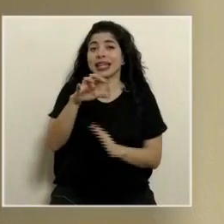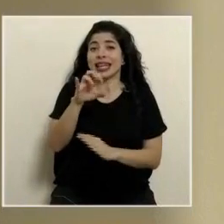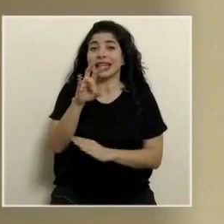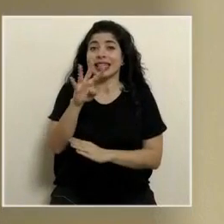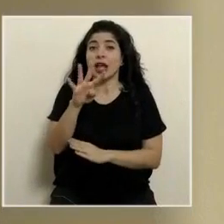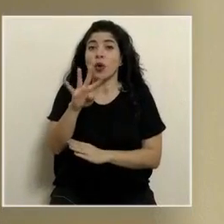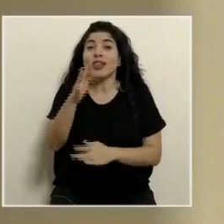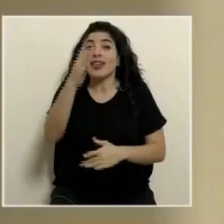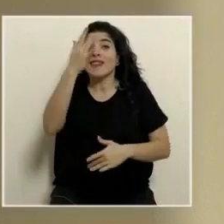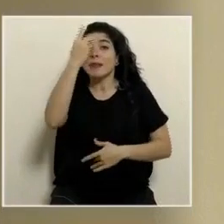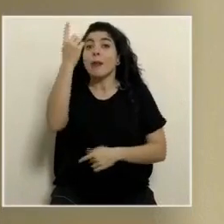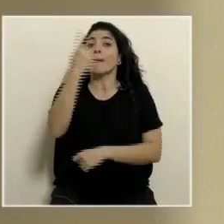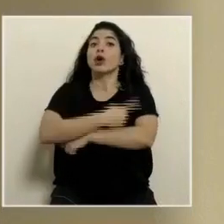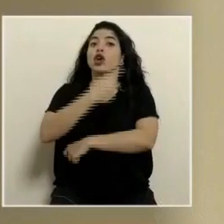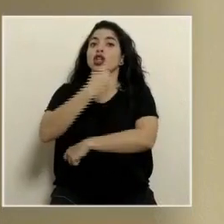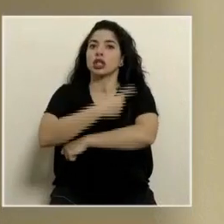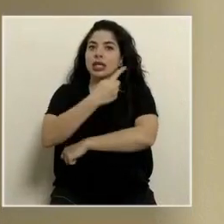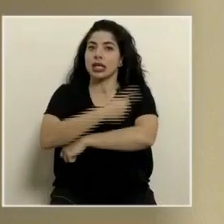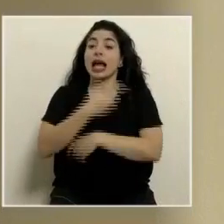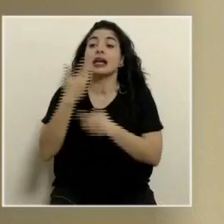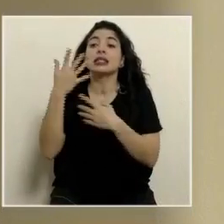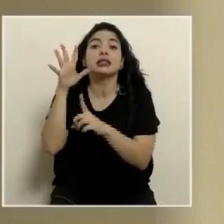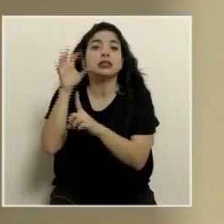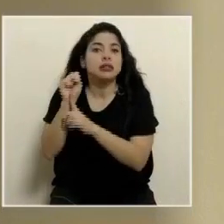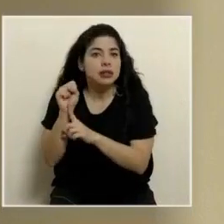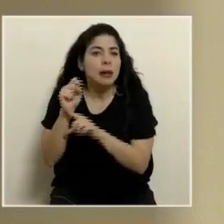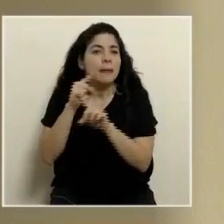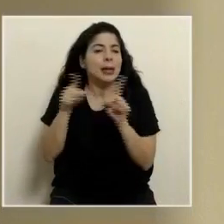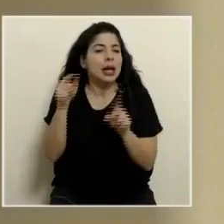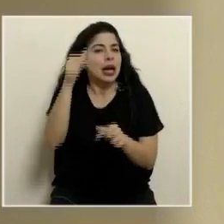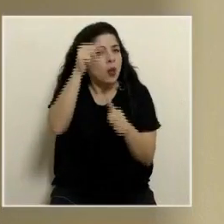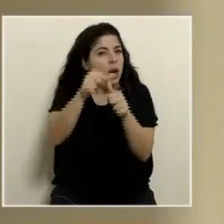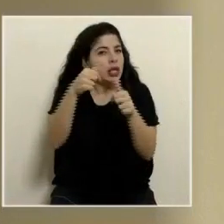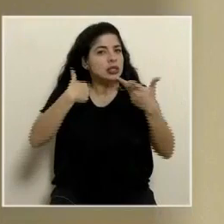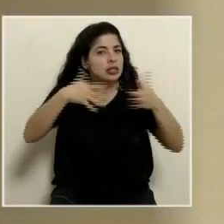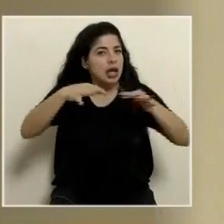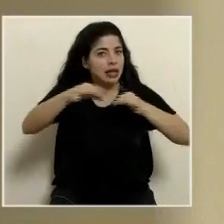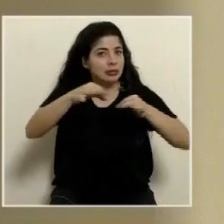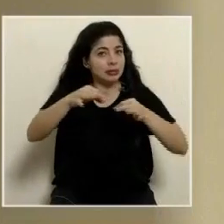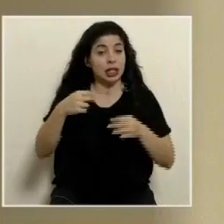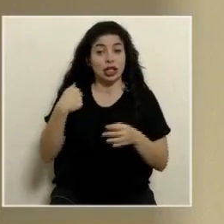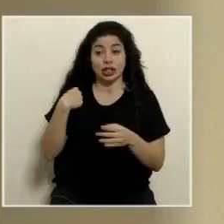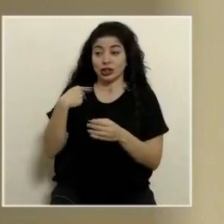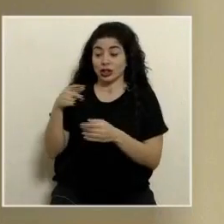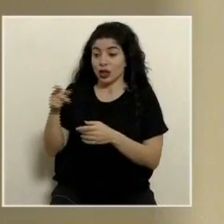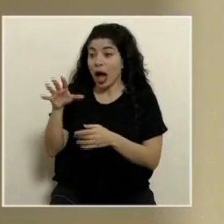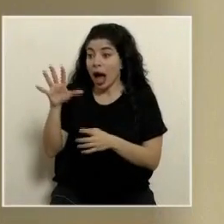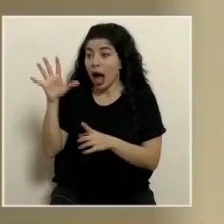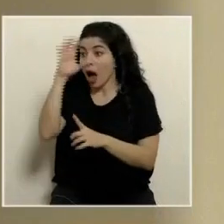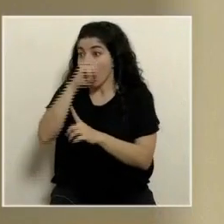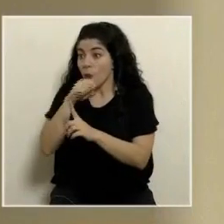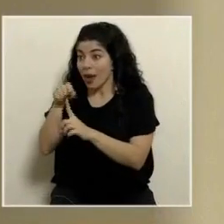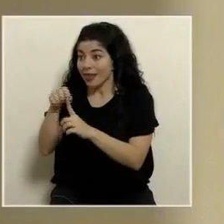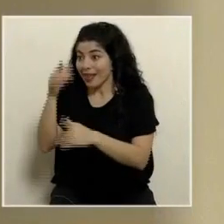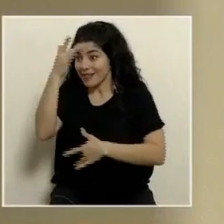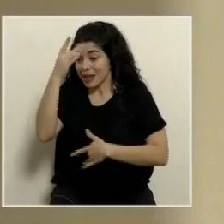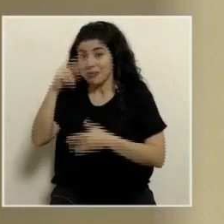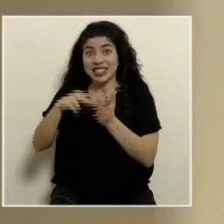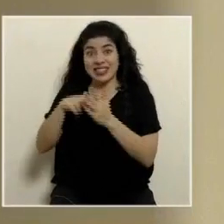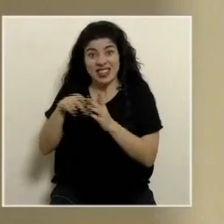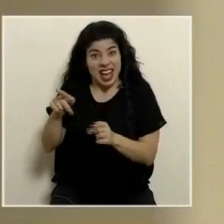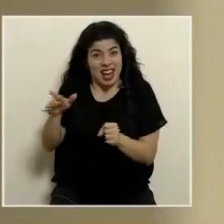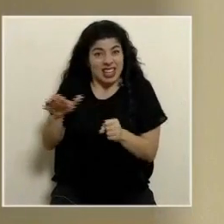2.574 casos diarios detectados. Recordemos que en esto siempre hemos sido muy claros que no todos los casos que se detectan son los casos que están